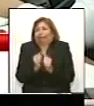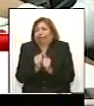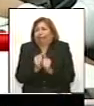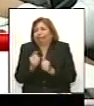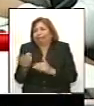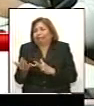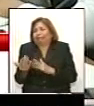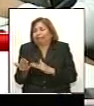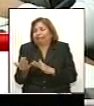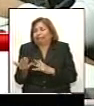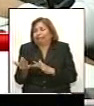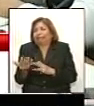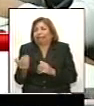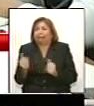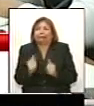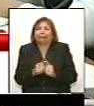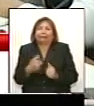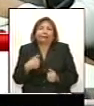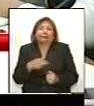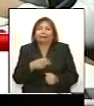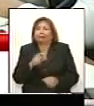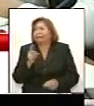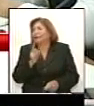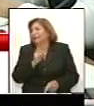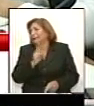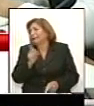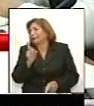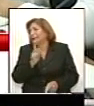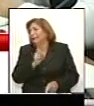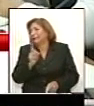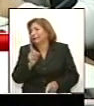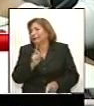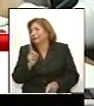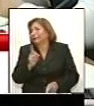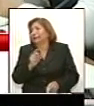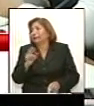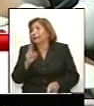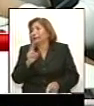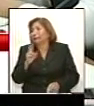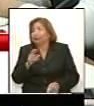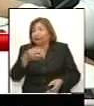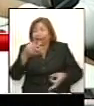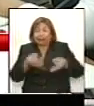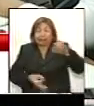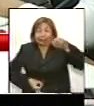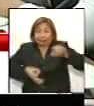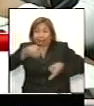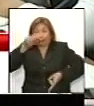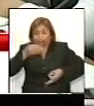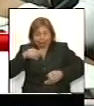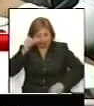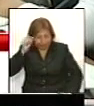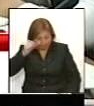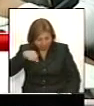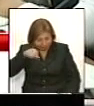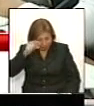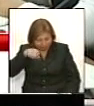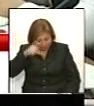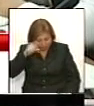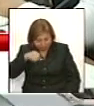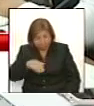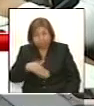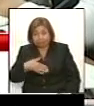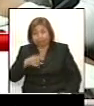esperar de que ellos lo hagan. Lo que no sucede cuando hay resoluciones judiciales. Cuando es una resolución judicial, sí,